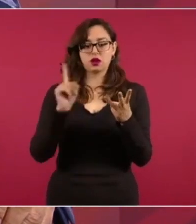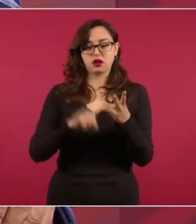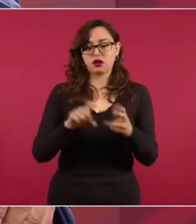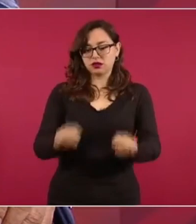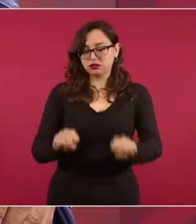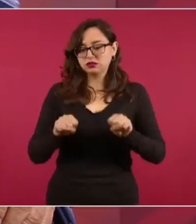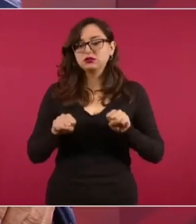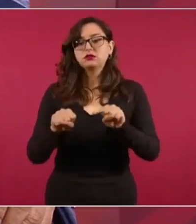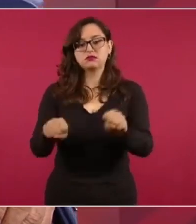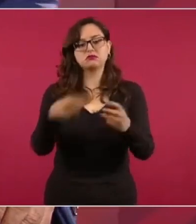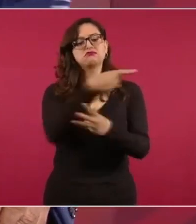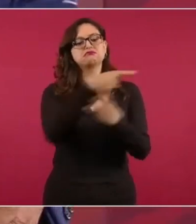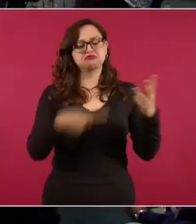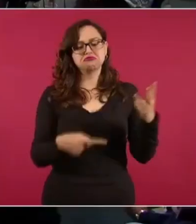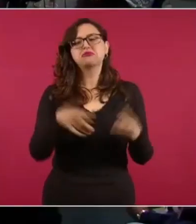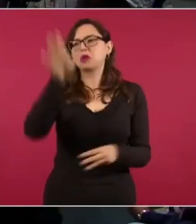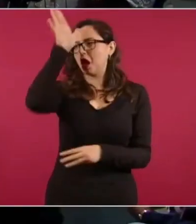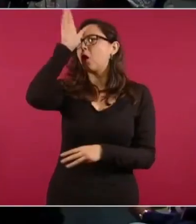Esos 3